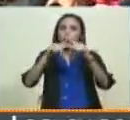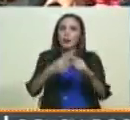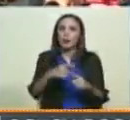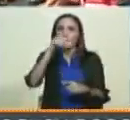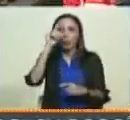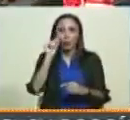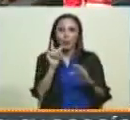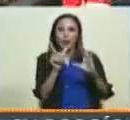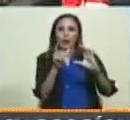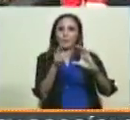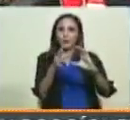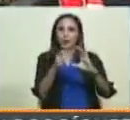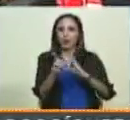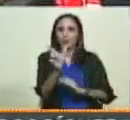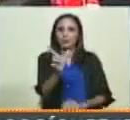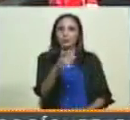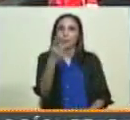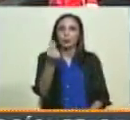Partido Socialista?